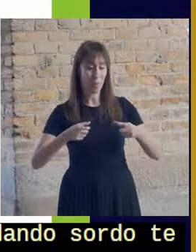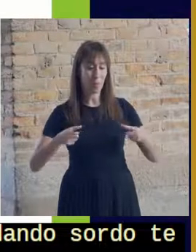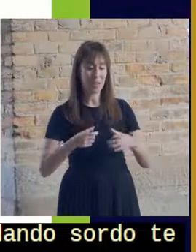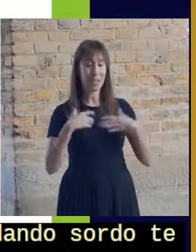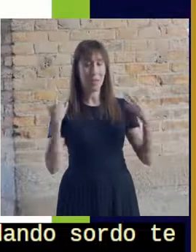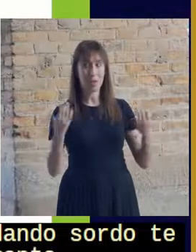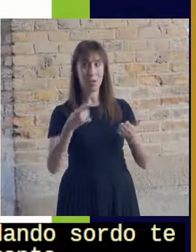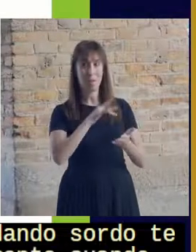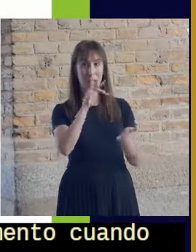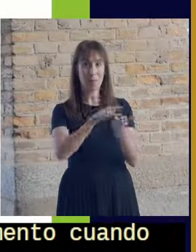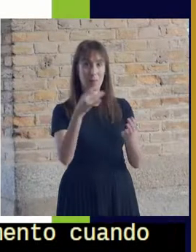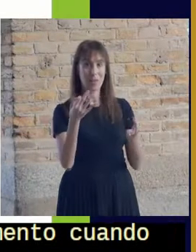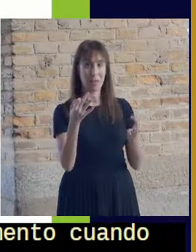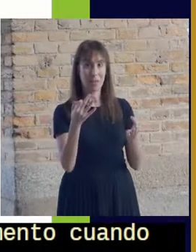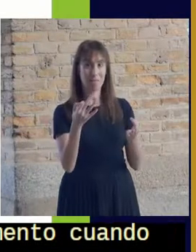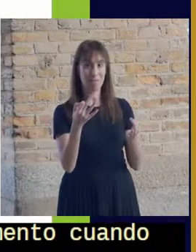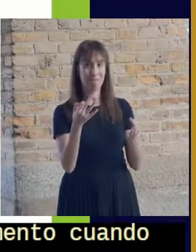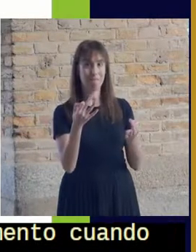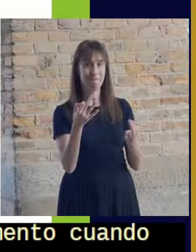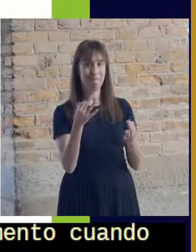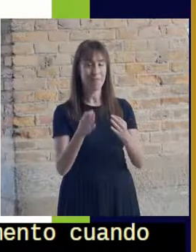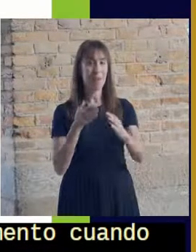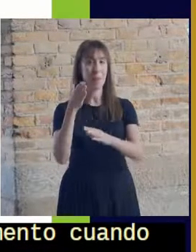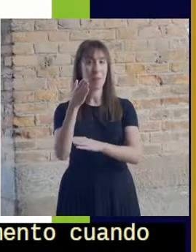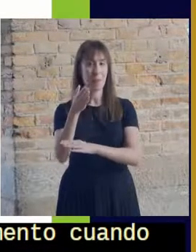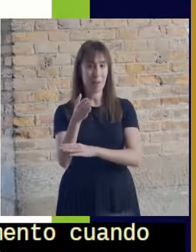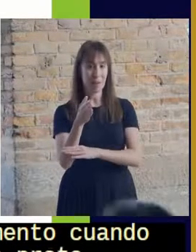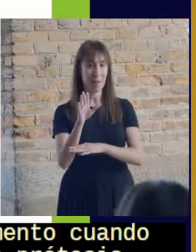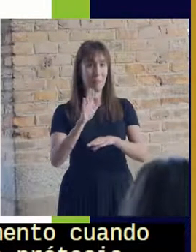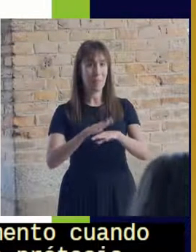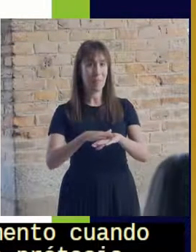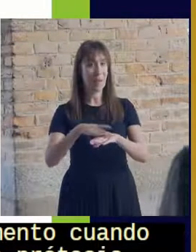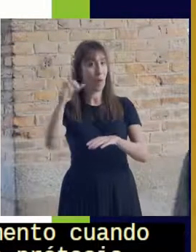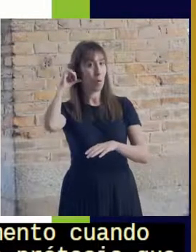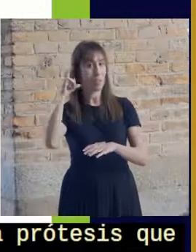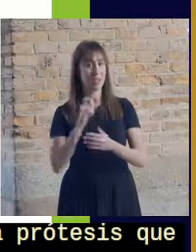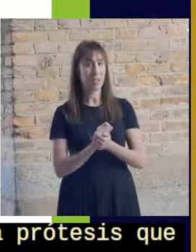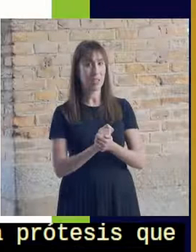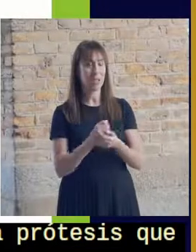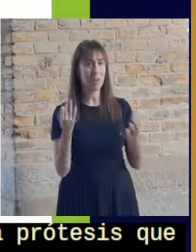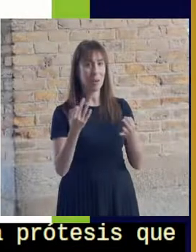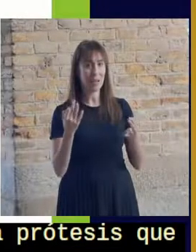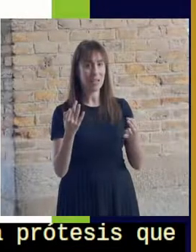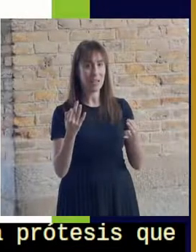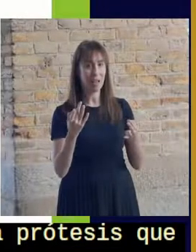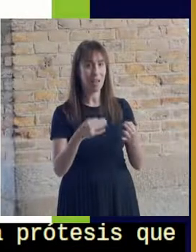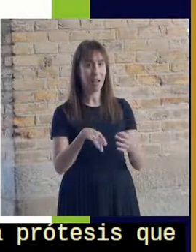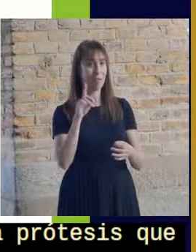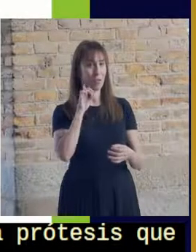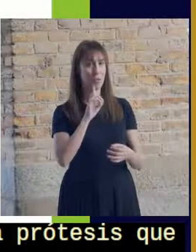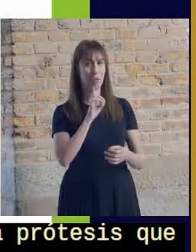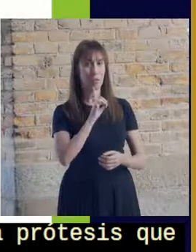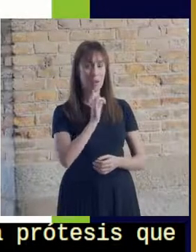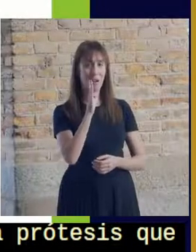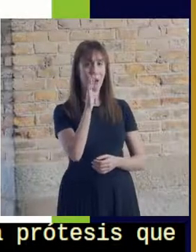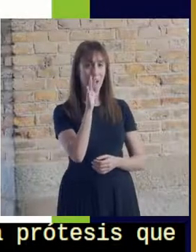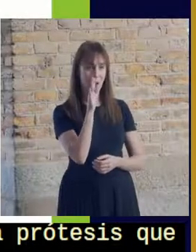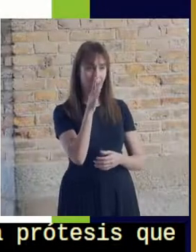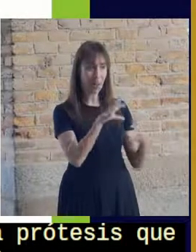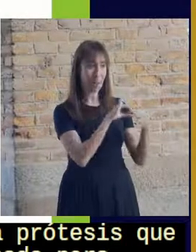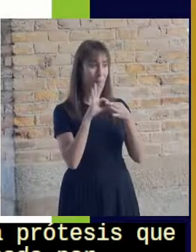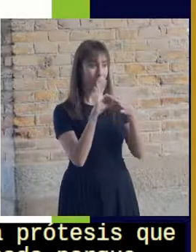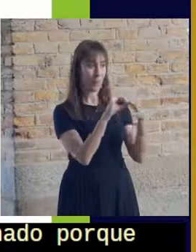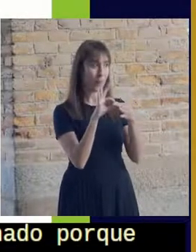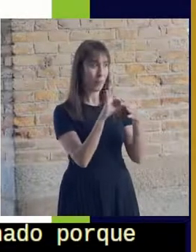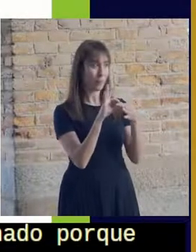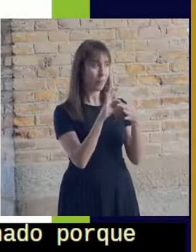en ese momento es cuando tú deberías de ir al audio protesistas y ponerte la prótesis Qué pasa que la sordera ahora está está está relacionado porque